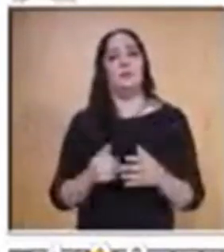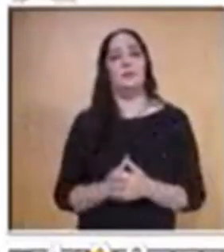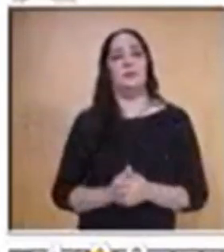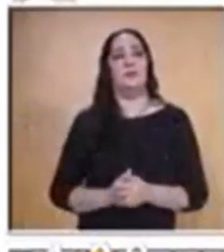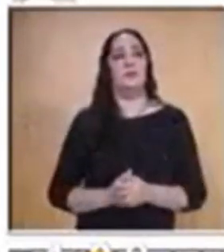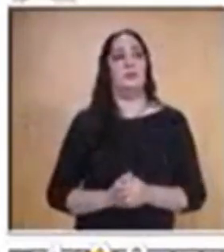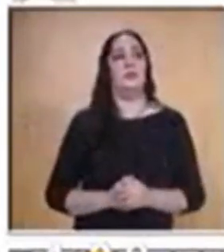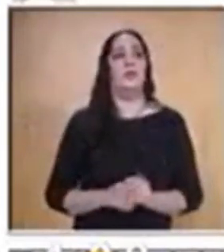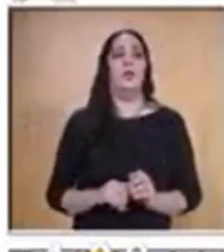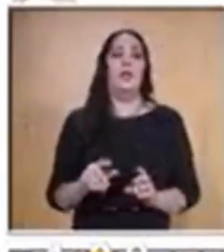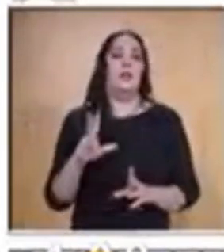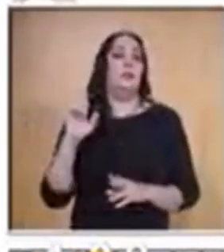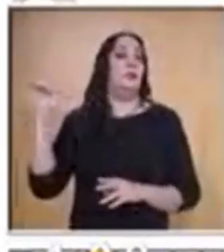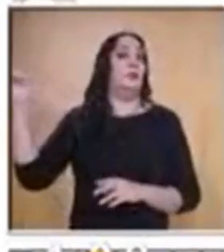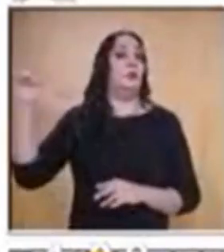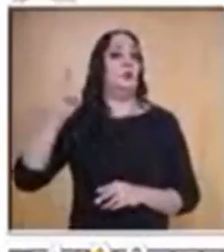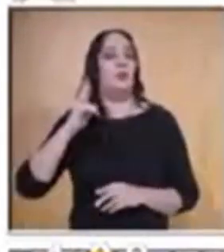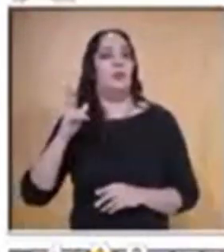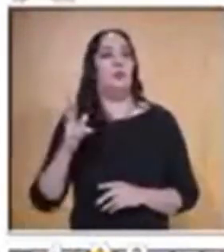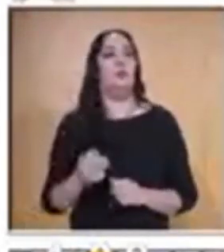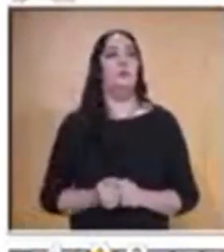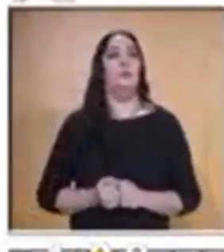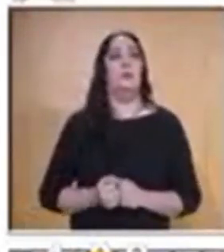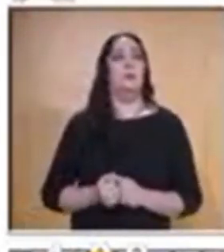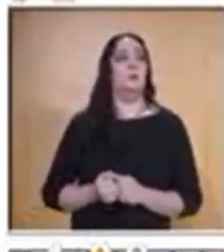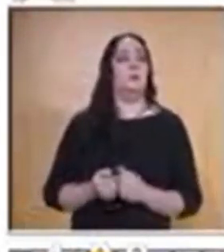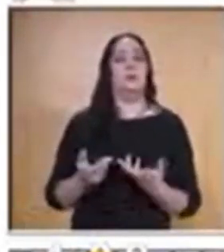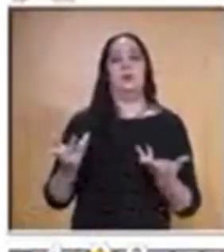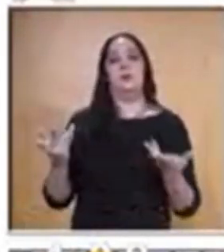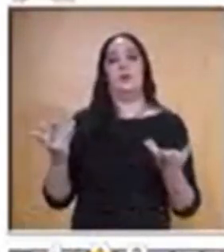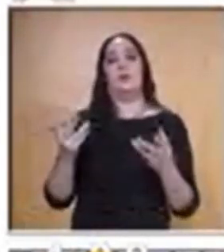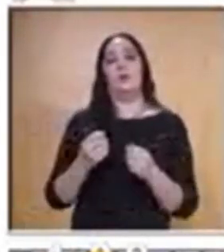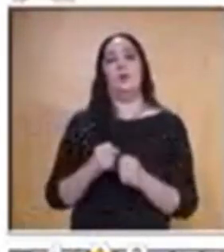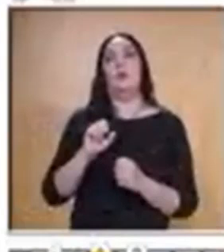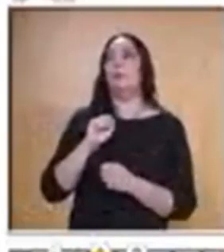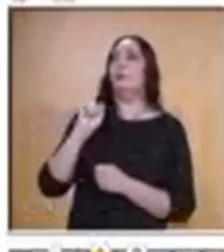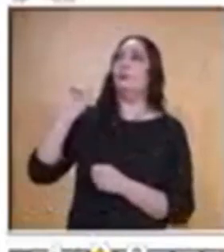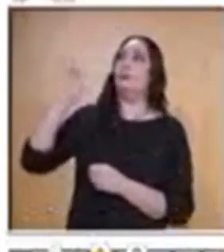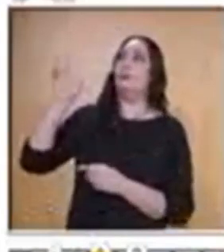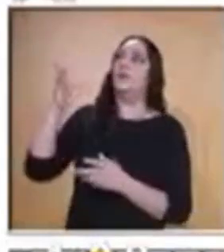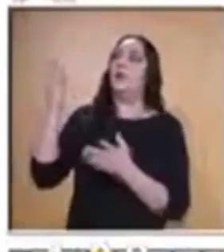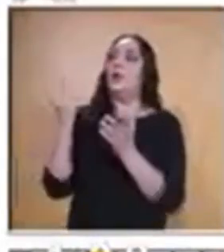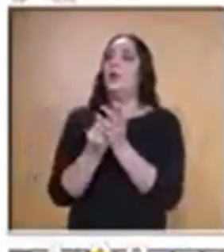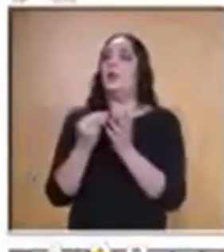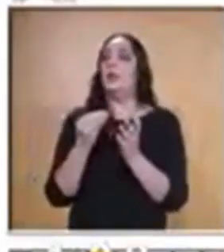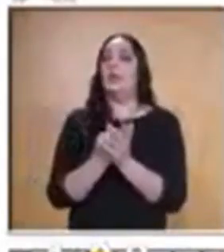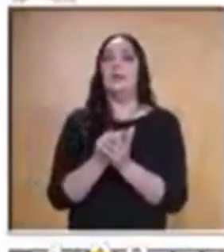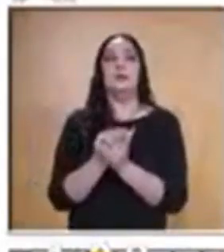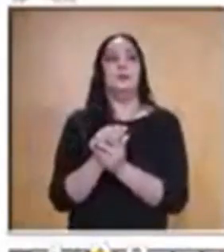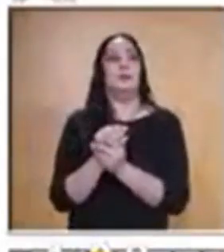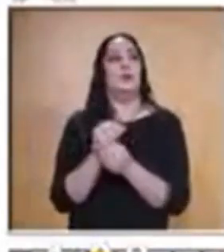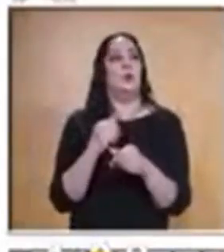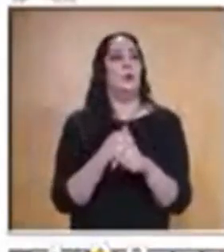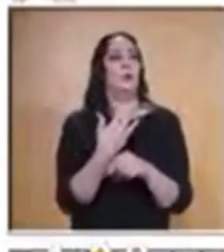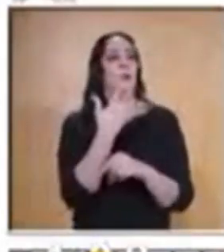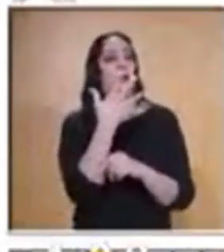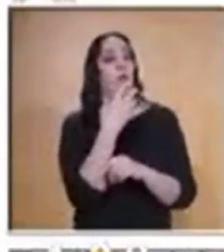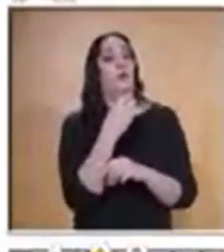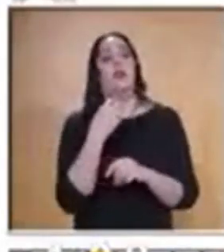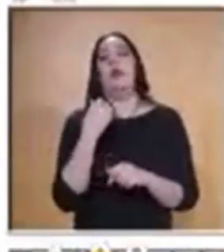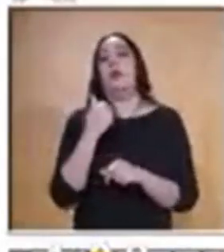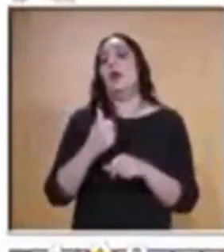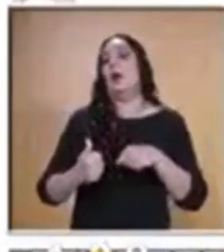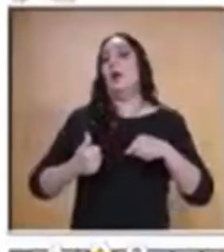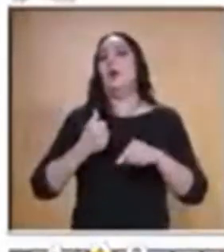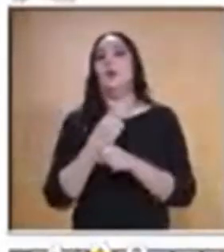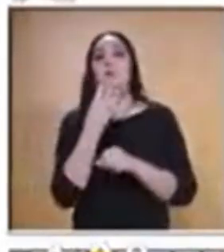produce y se propaga el sonido, lo vamos a invitar a revisar una diapositiva de la clase número 5 de tercero y cuarto, que